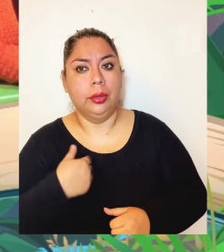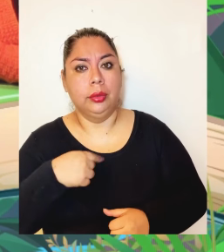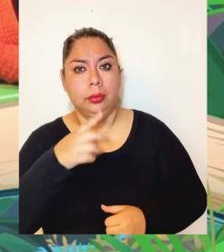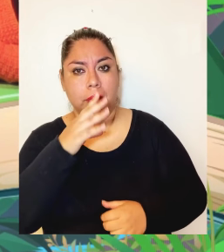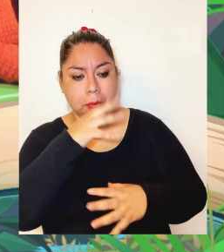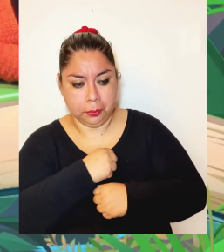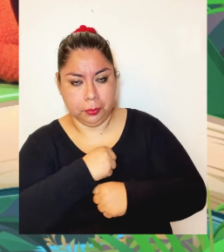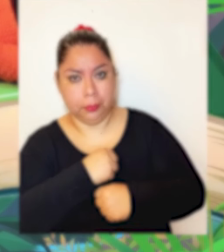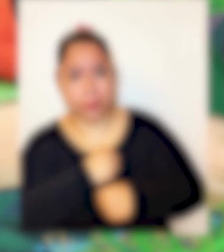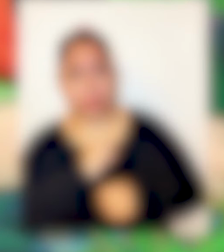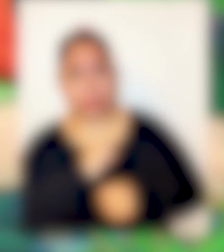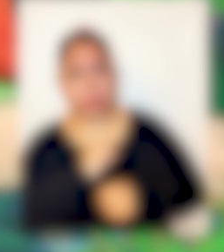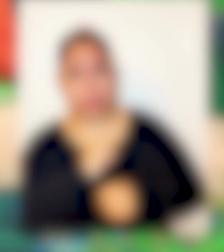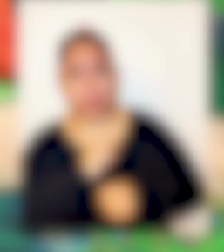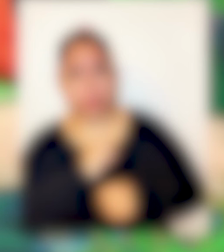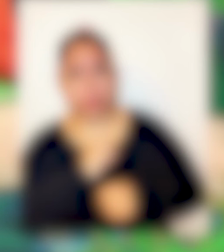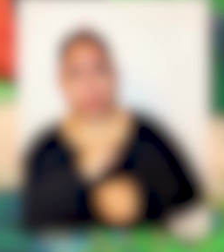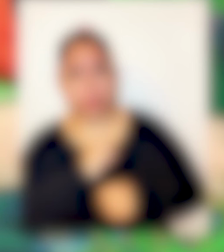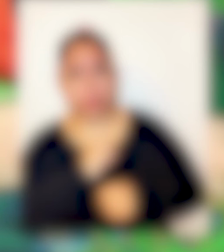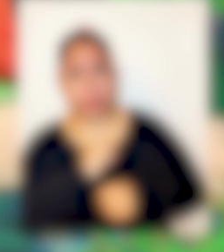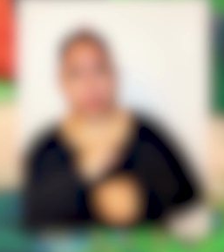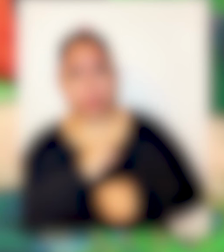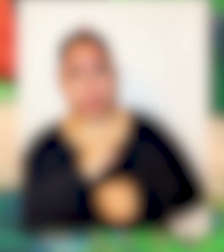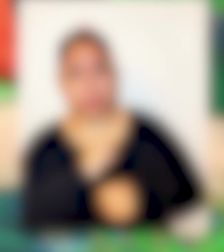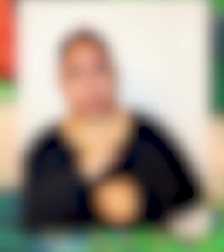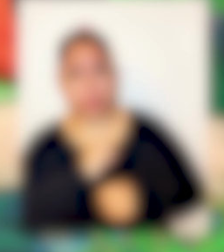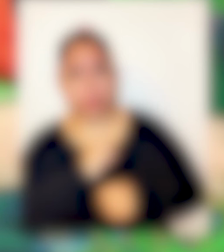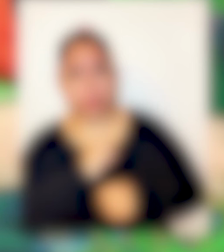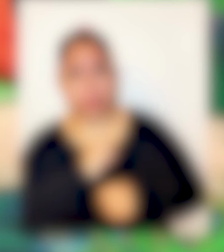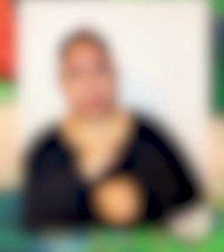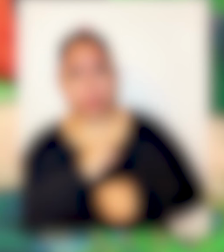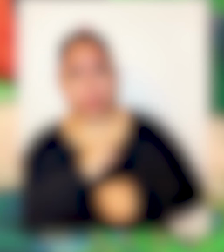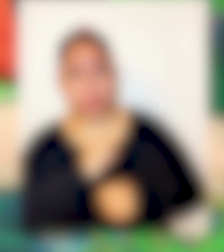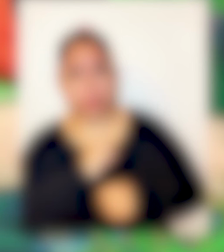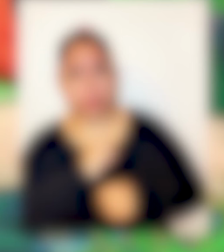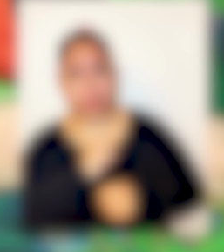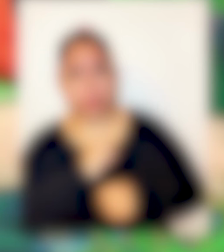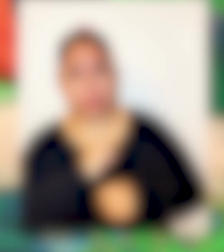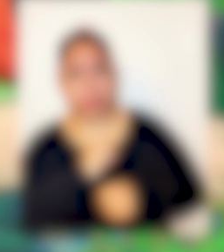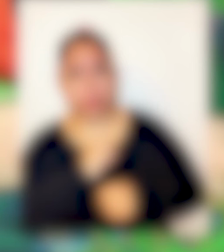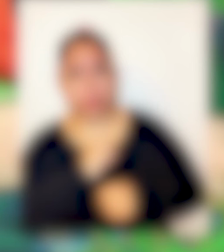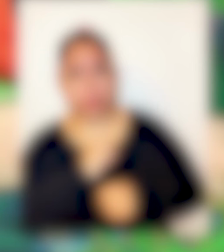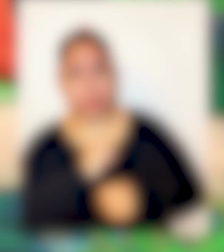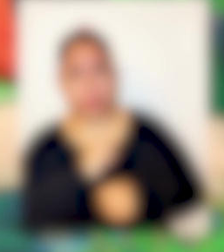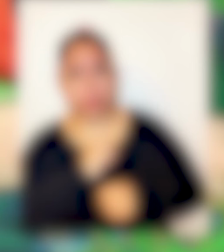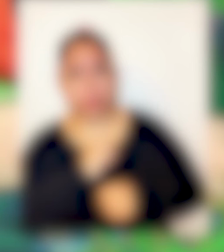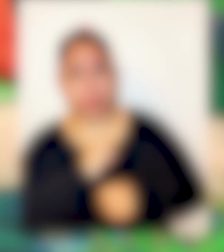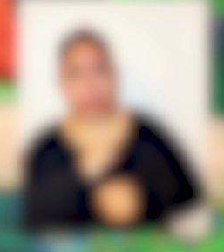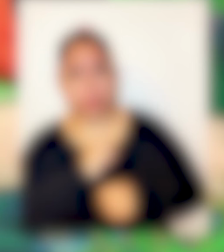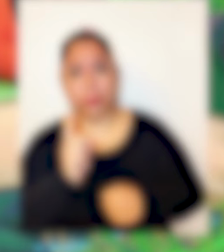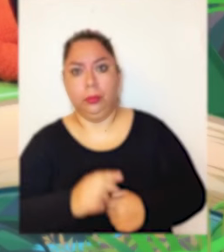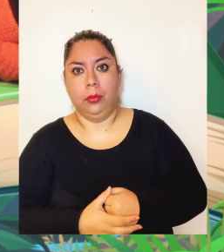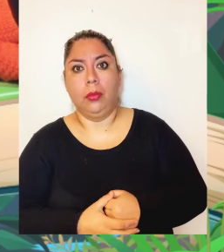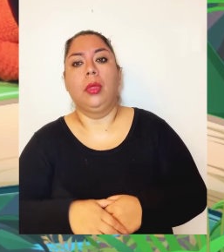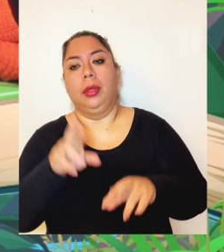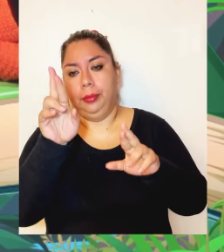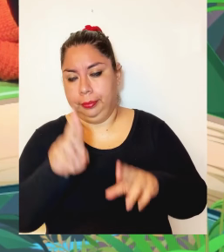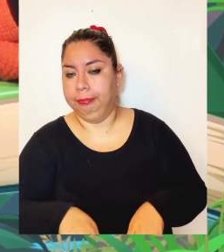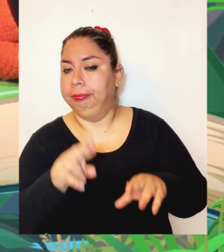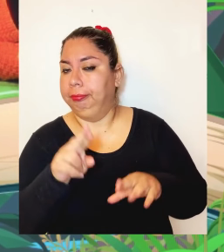yuyaykunchis, imatachá munanchis chaykunata. Mana pipas upallachinawanchischu.